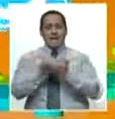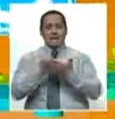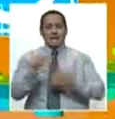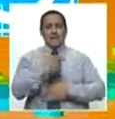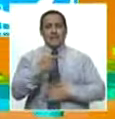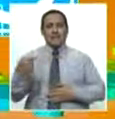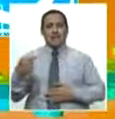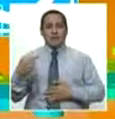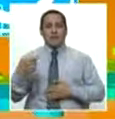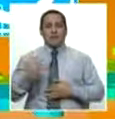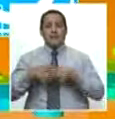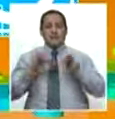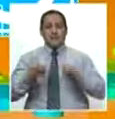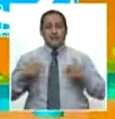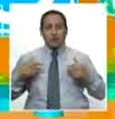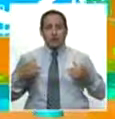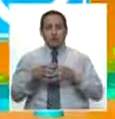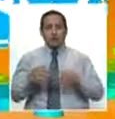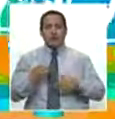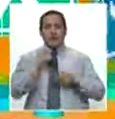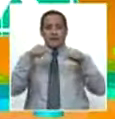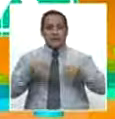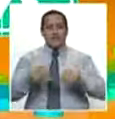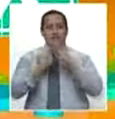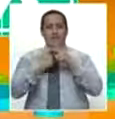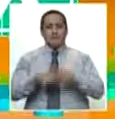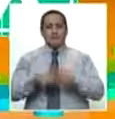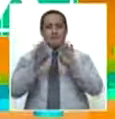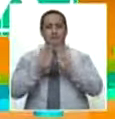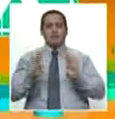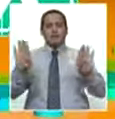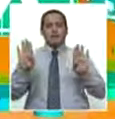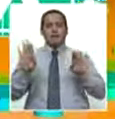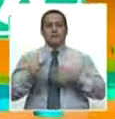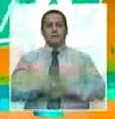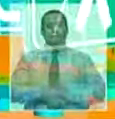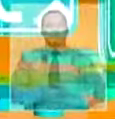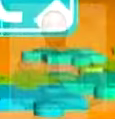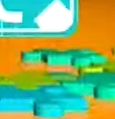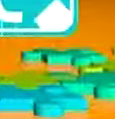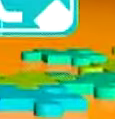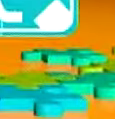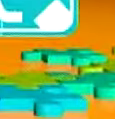agenda de la semana. Quédese con nosotros que aquí empieza Sin Barreras.